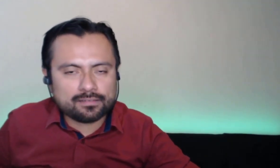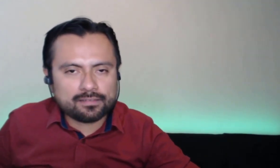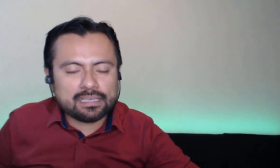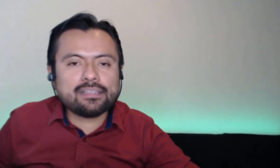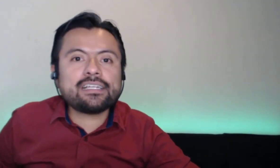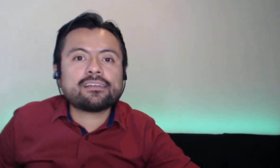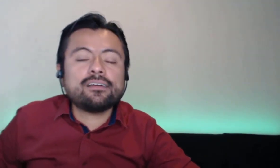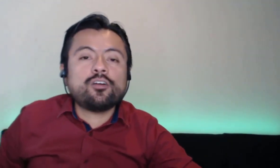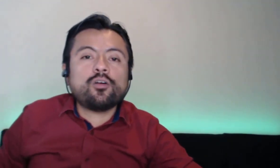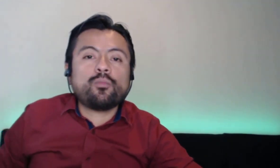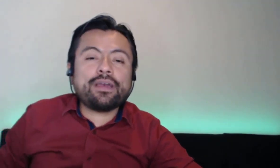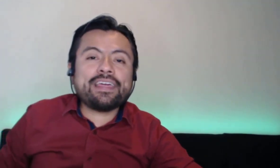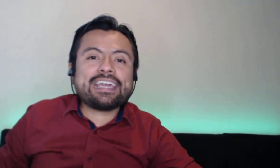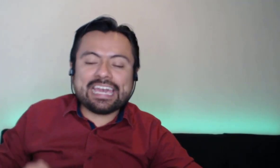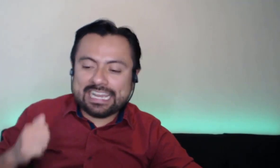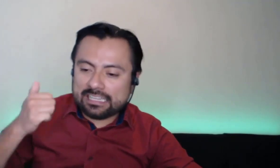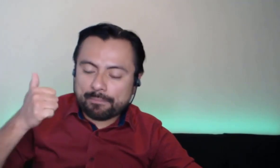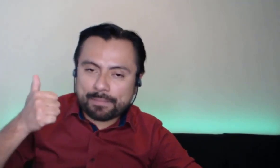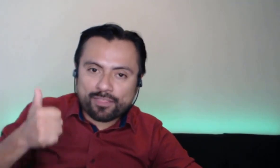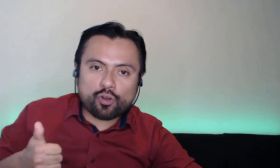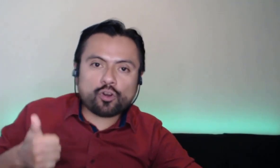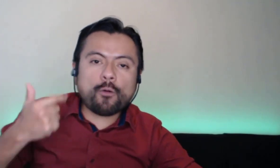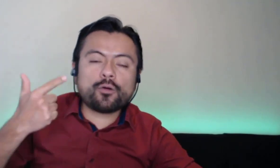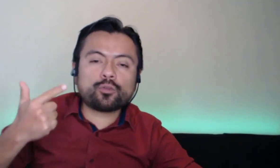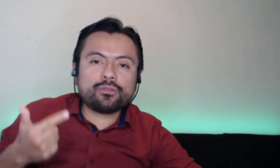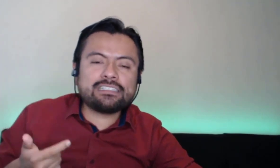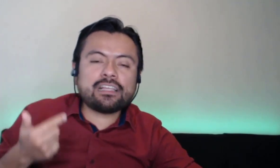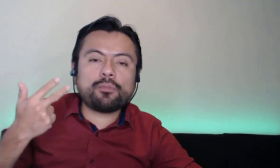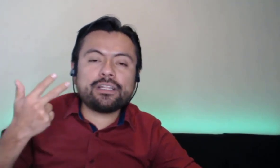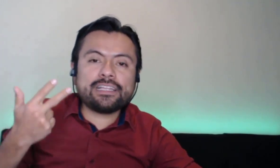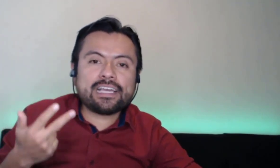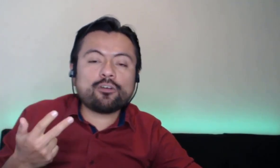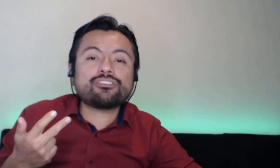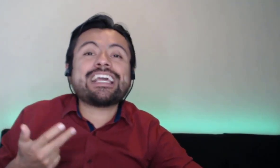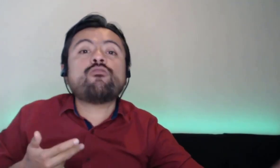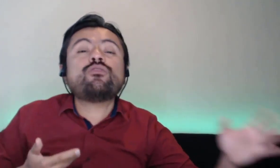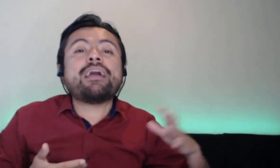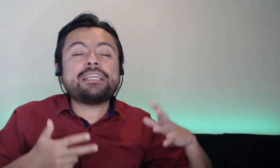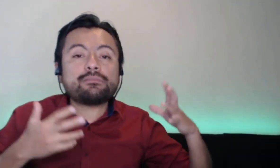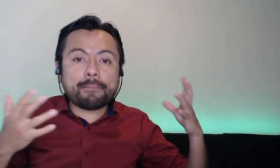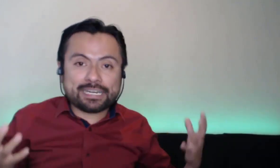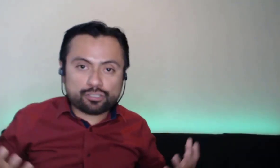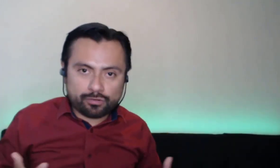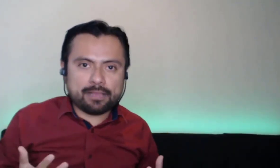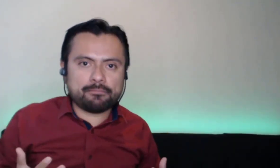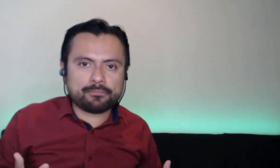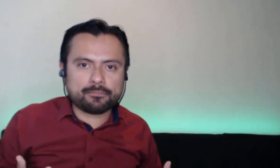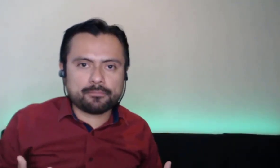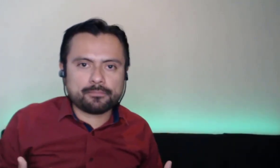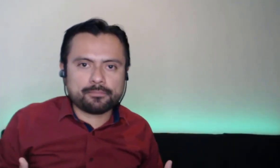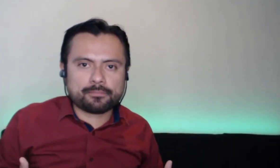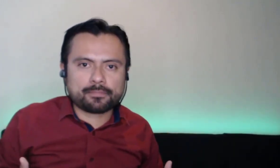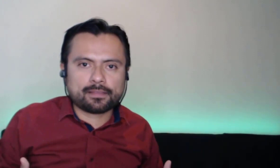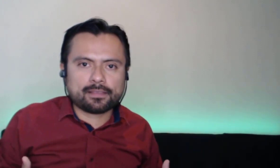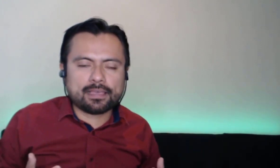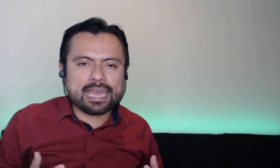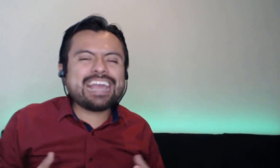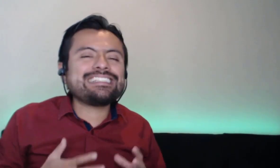es decir puede que el trepador oportunista y politiquero sea una misma persona